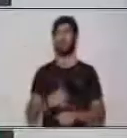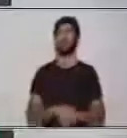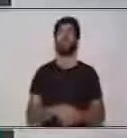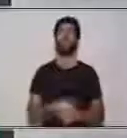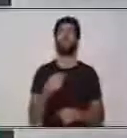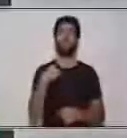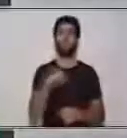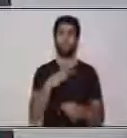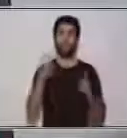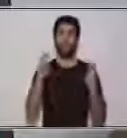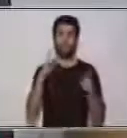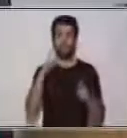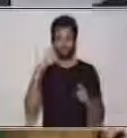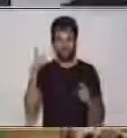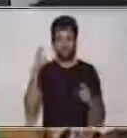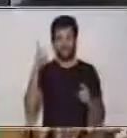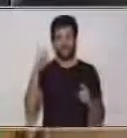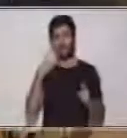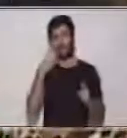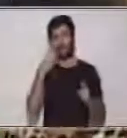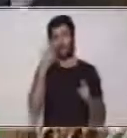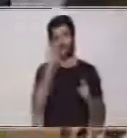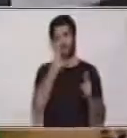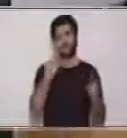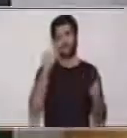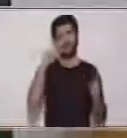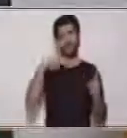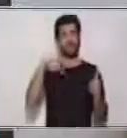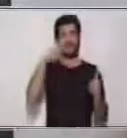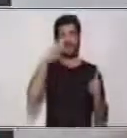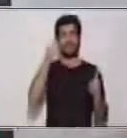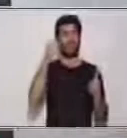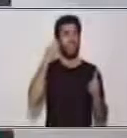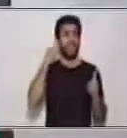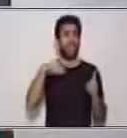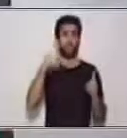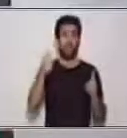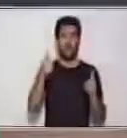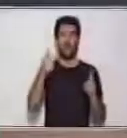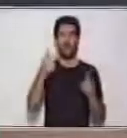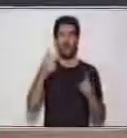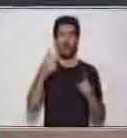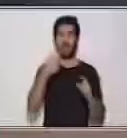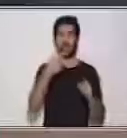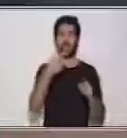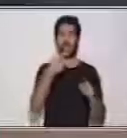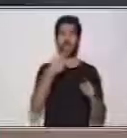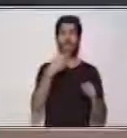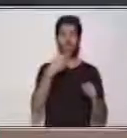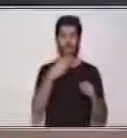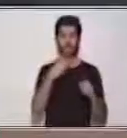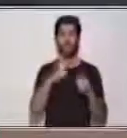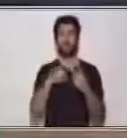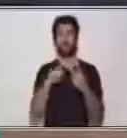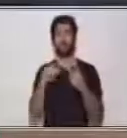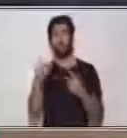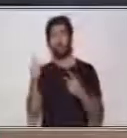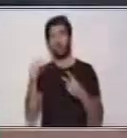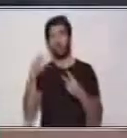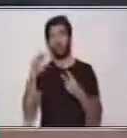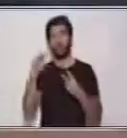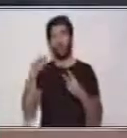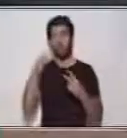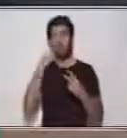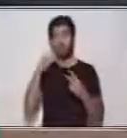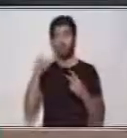de sintagmas nominales, de sintagmas verbales y tienen relación con la concordancia. Pero ahora le vamos a